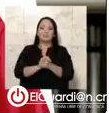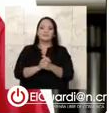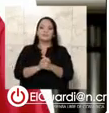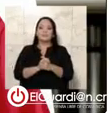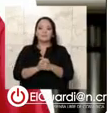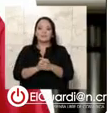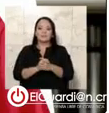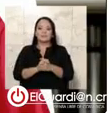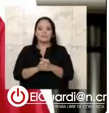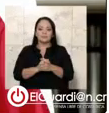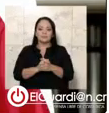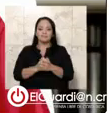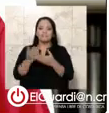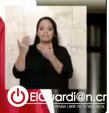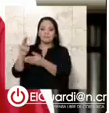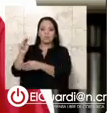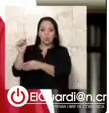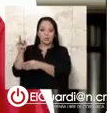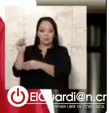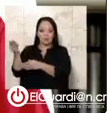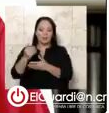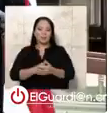Entonces, adelante, don Nogui.